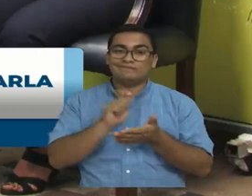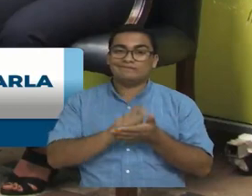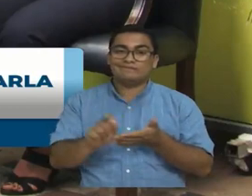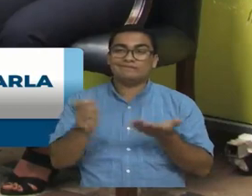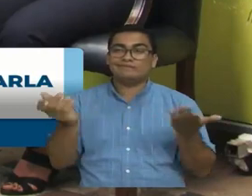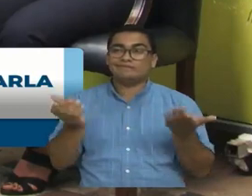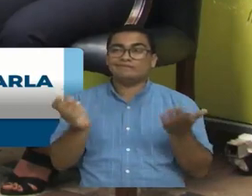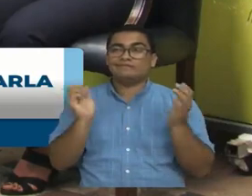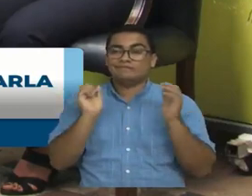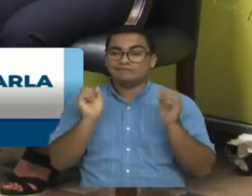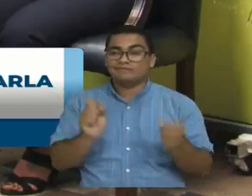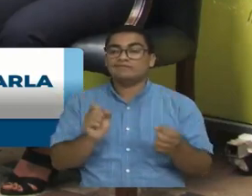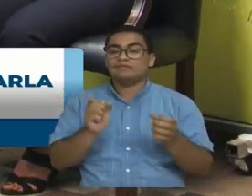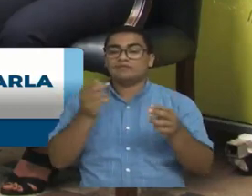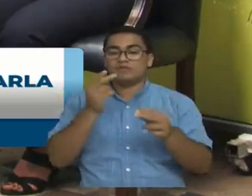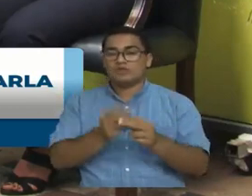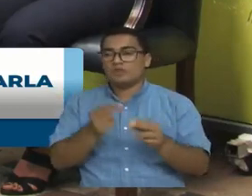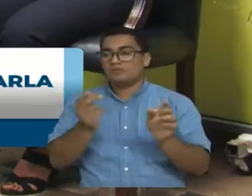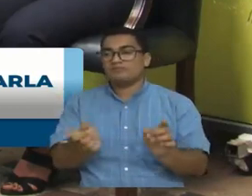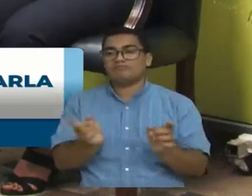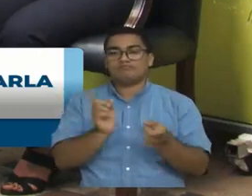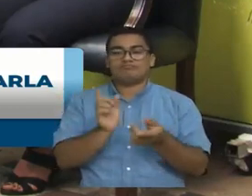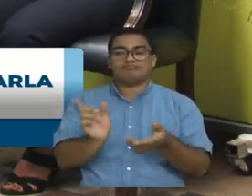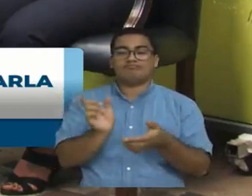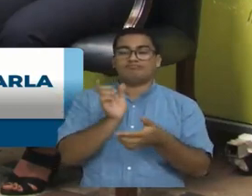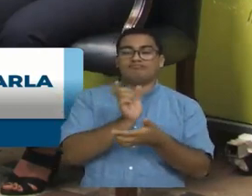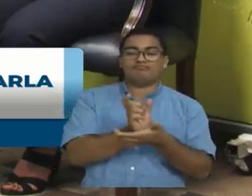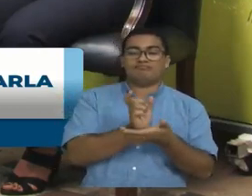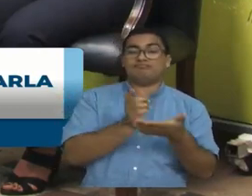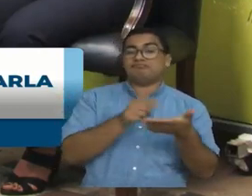para omisiones, sustituciones,